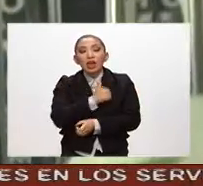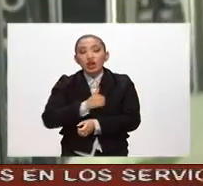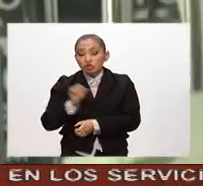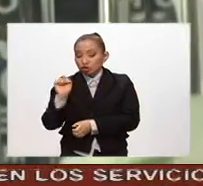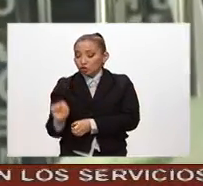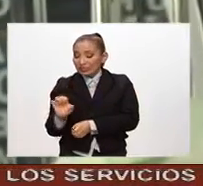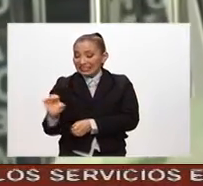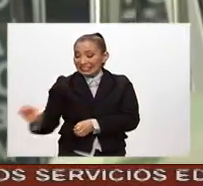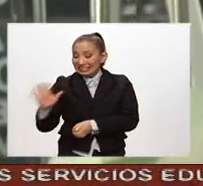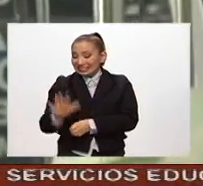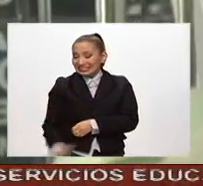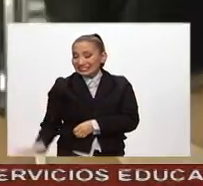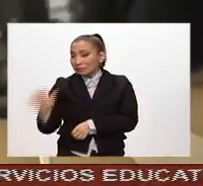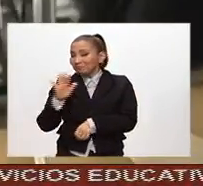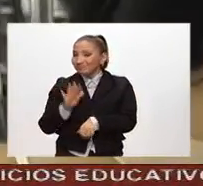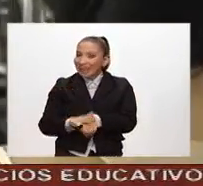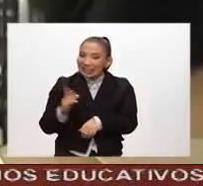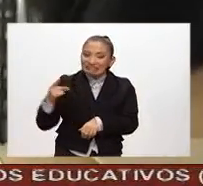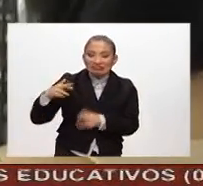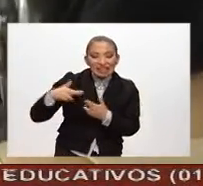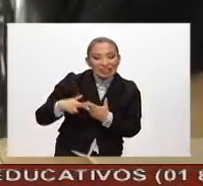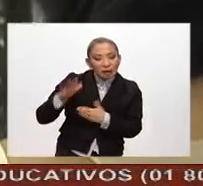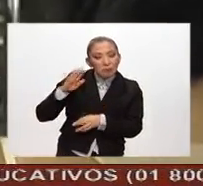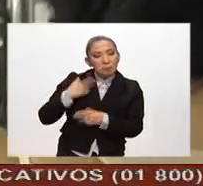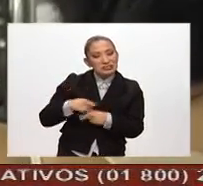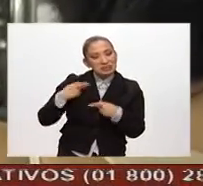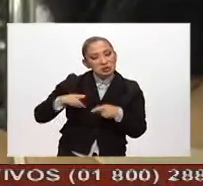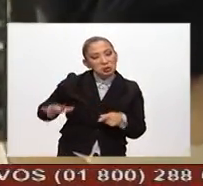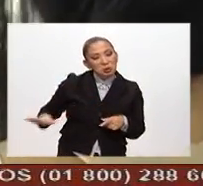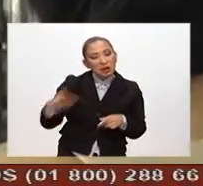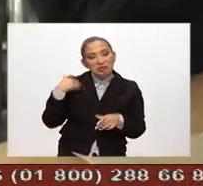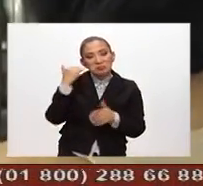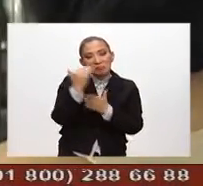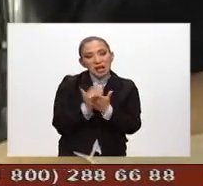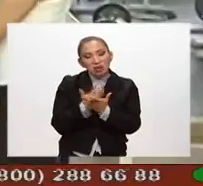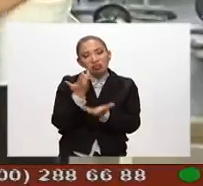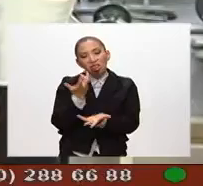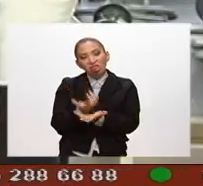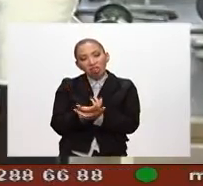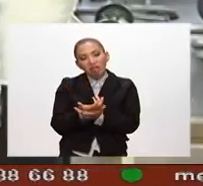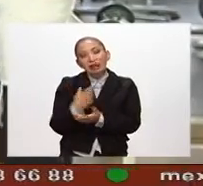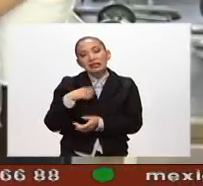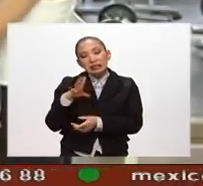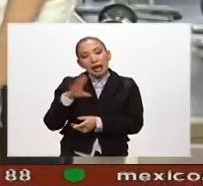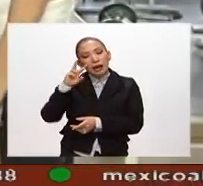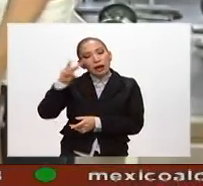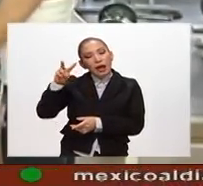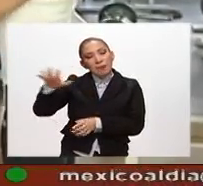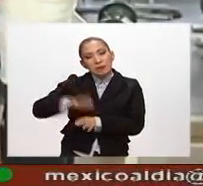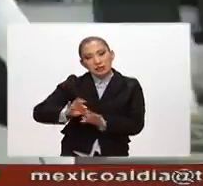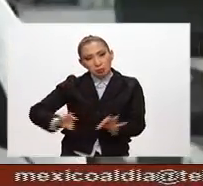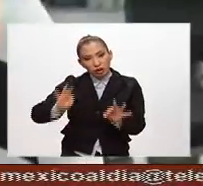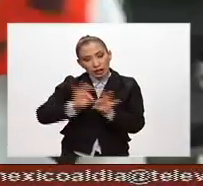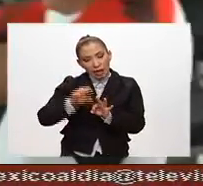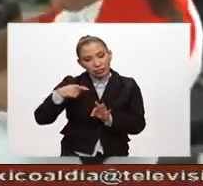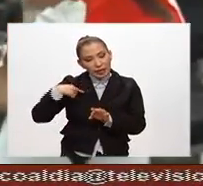el sureste tiende a ser una región en donde la gente se mueve menos y en donde además hay presencia más importante de este tipo de